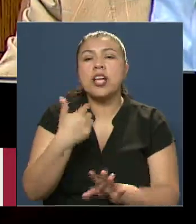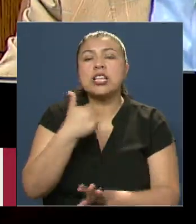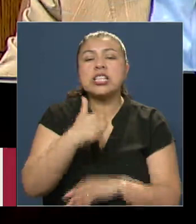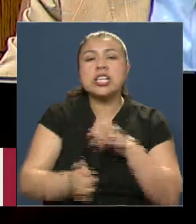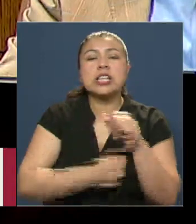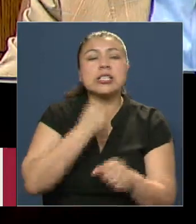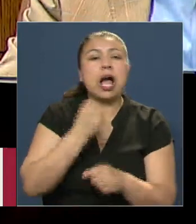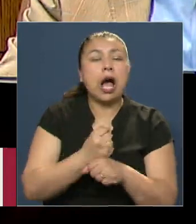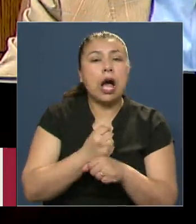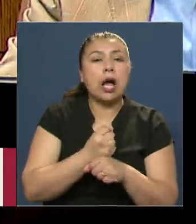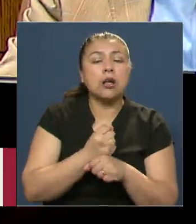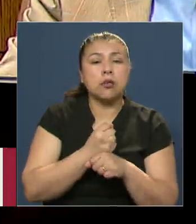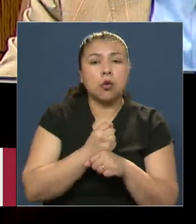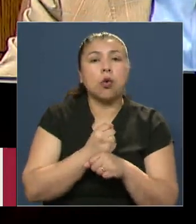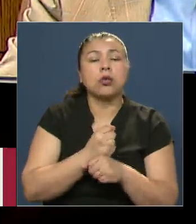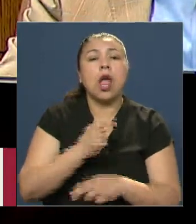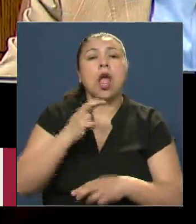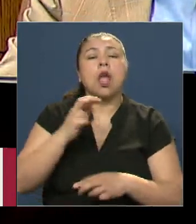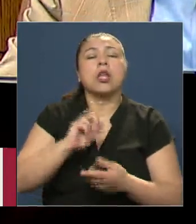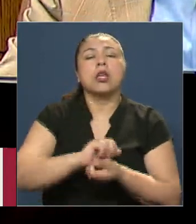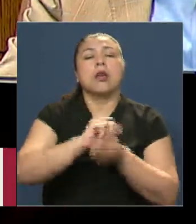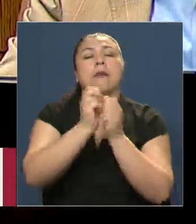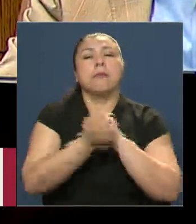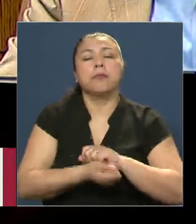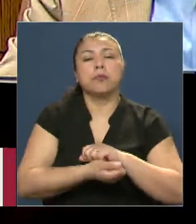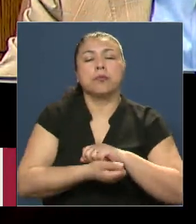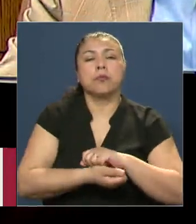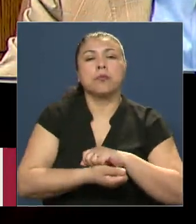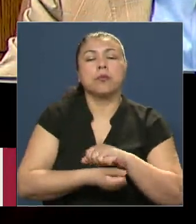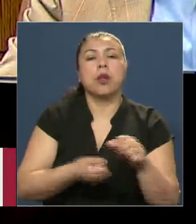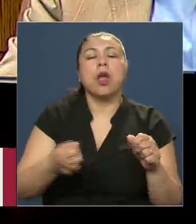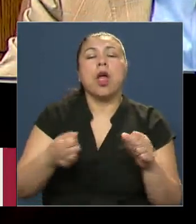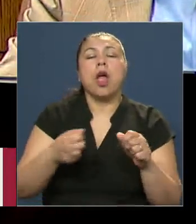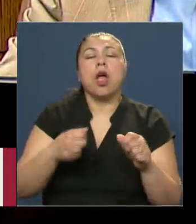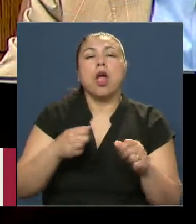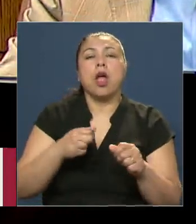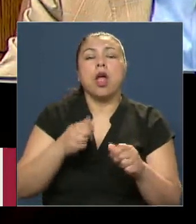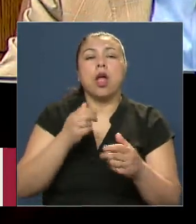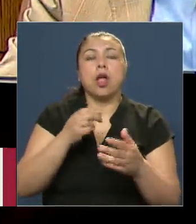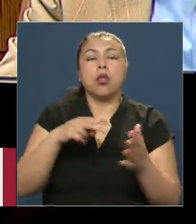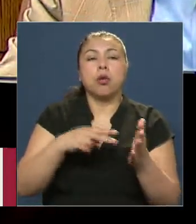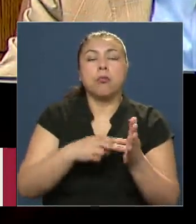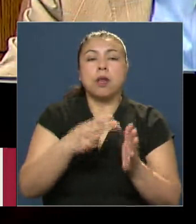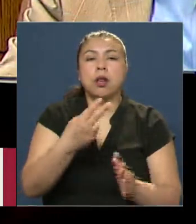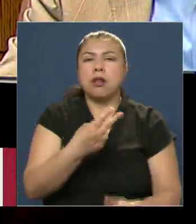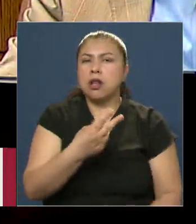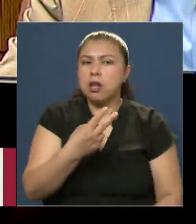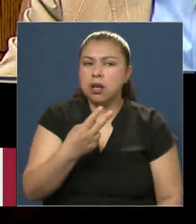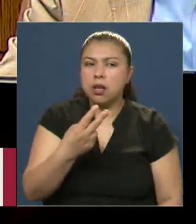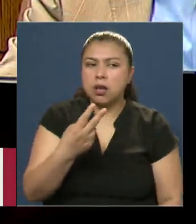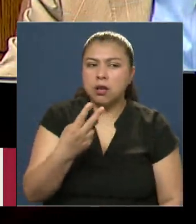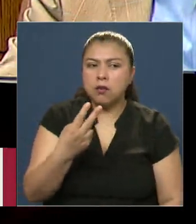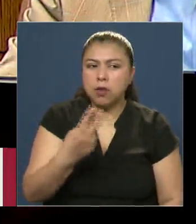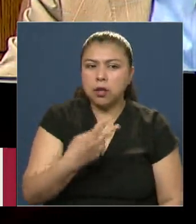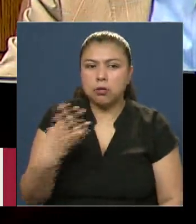años y que fue renovada hasta el año 2024. En consecuencia,